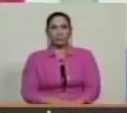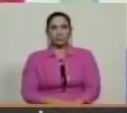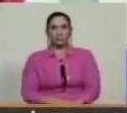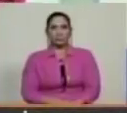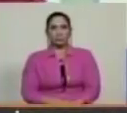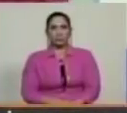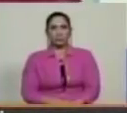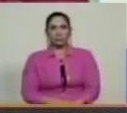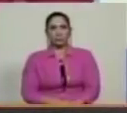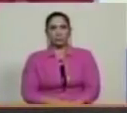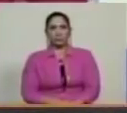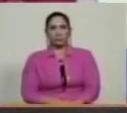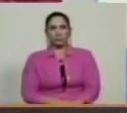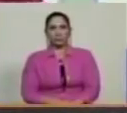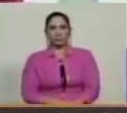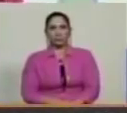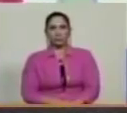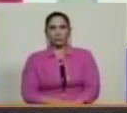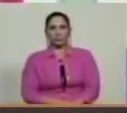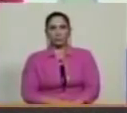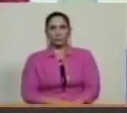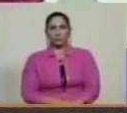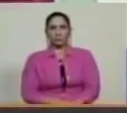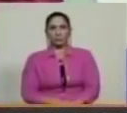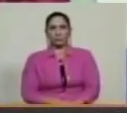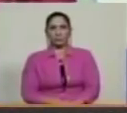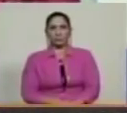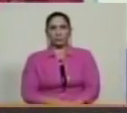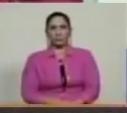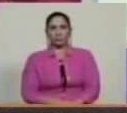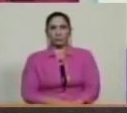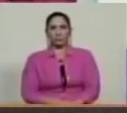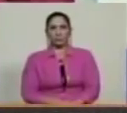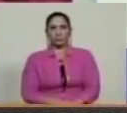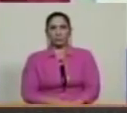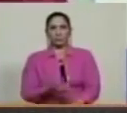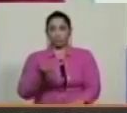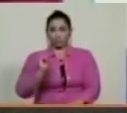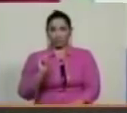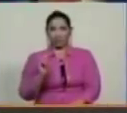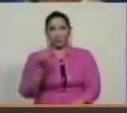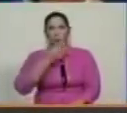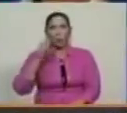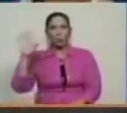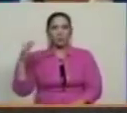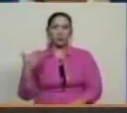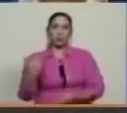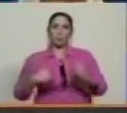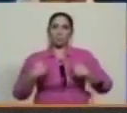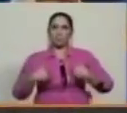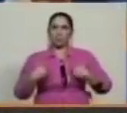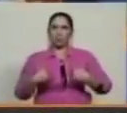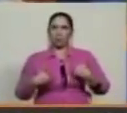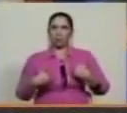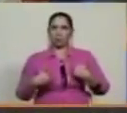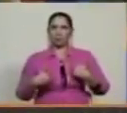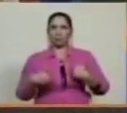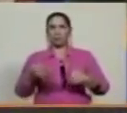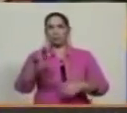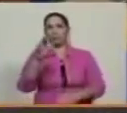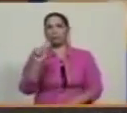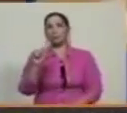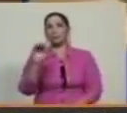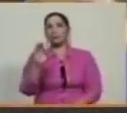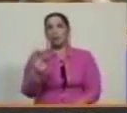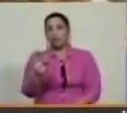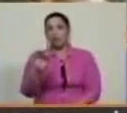Claro, lo que pasa, pues escuchen, lo que pasa es que yo tengo un compromiso el miércoles con Rafael Urdaneta, ¿vale?